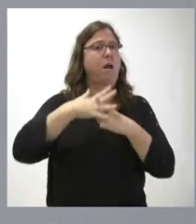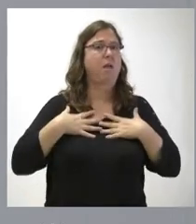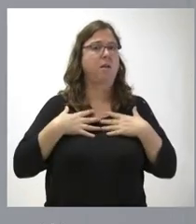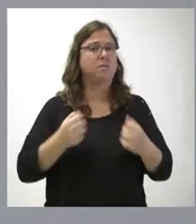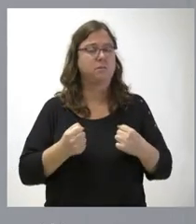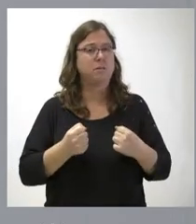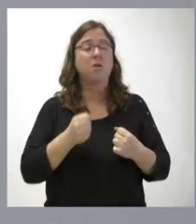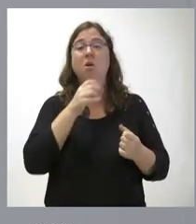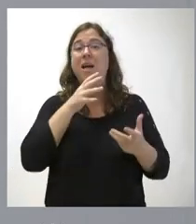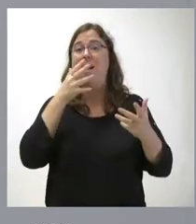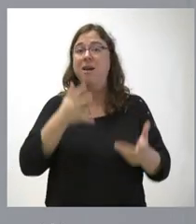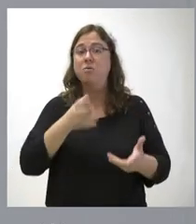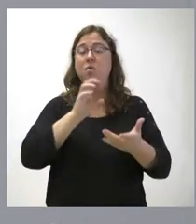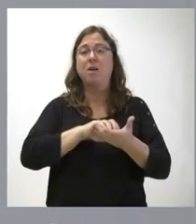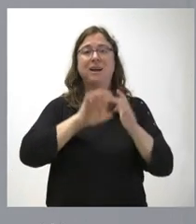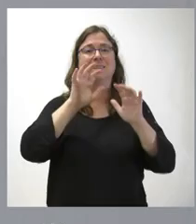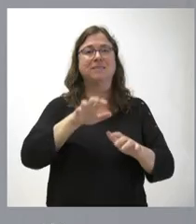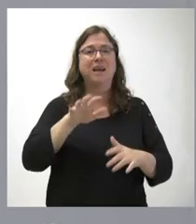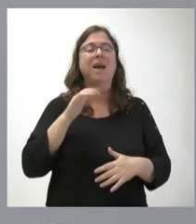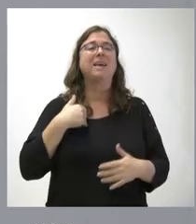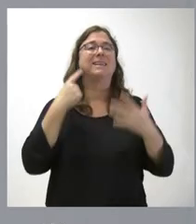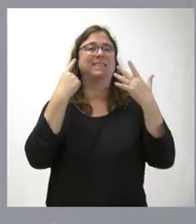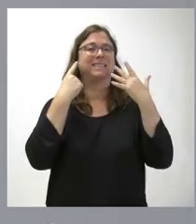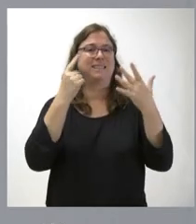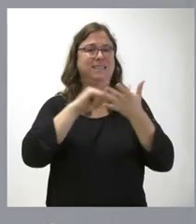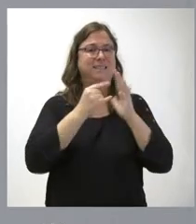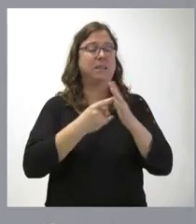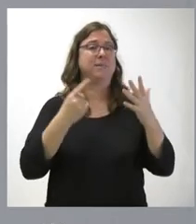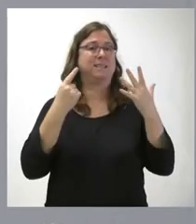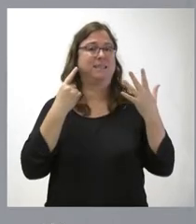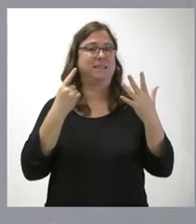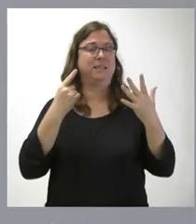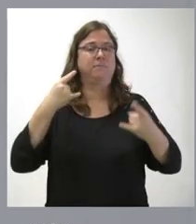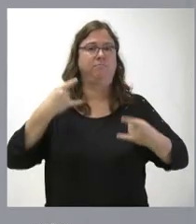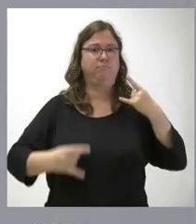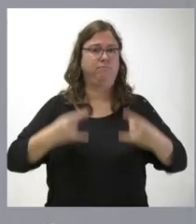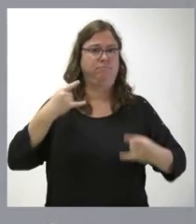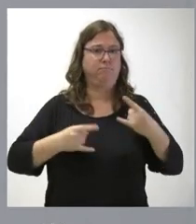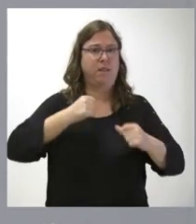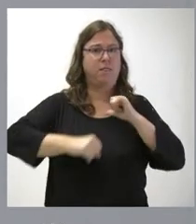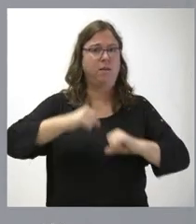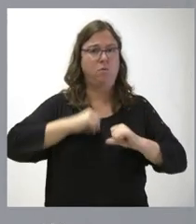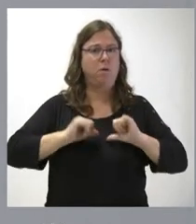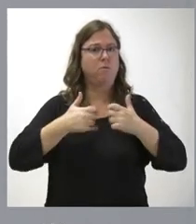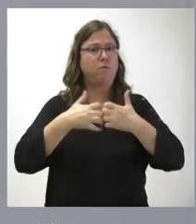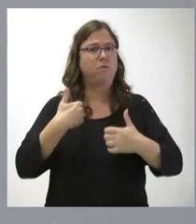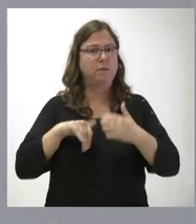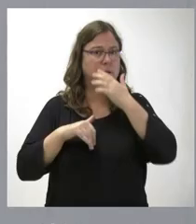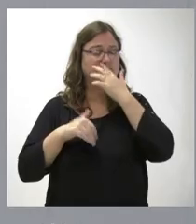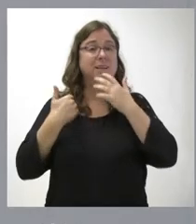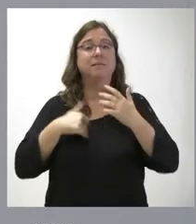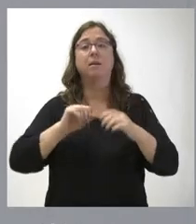decir que actualmente en Castilla y león ya hay seis sistemas de cirugía robótica en funcionamiento o ya